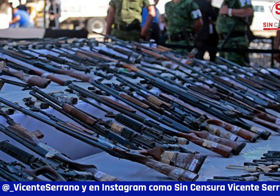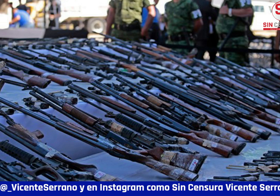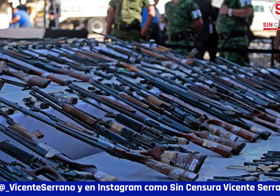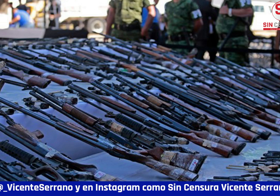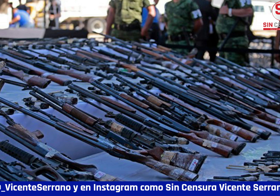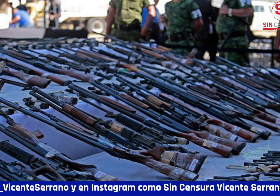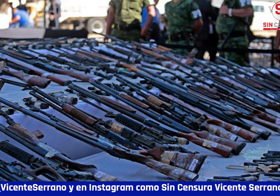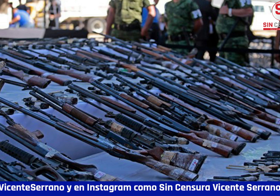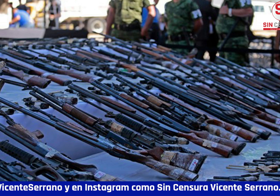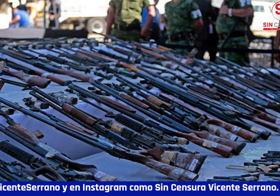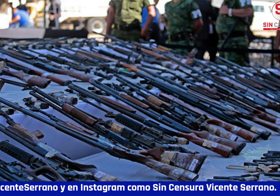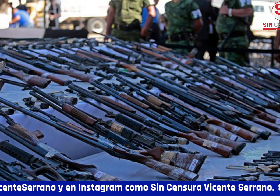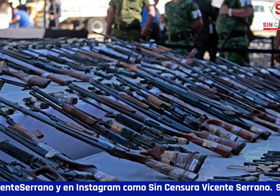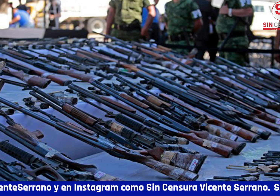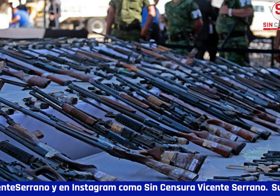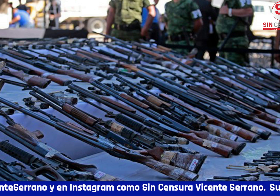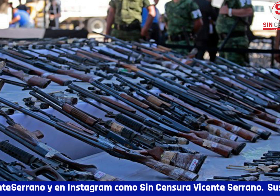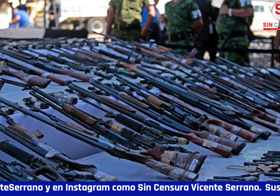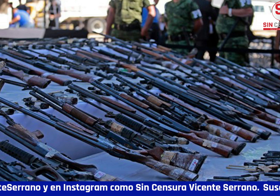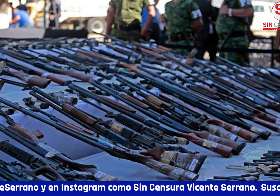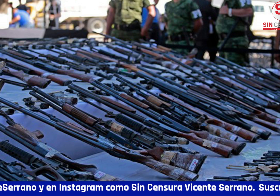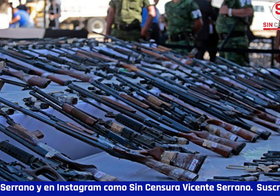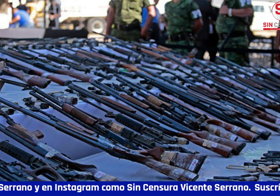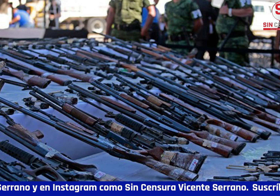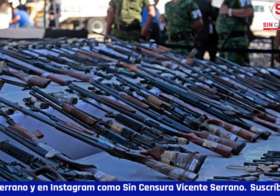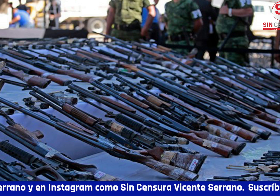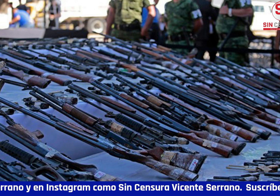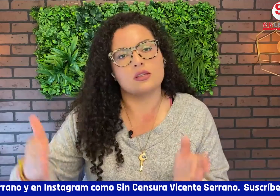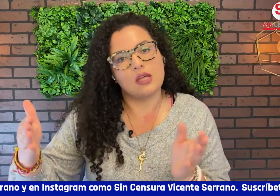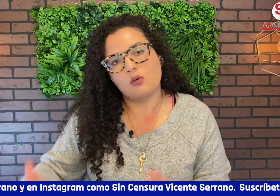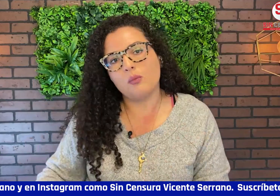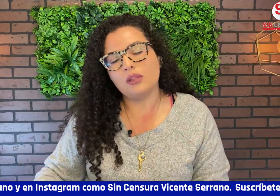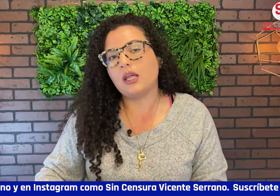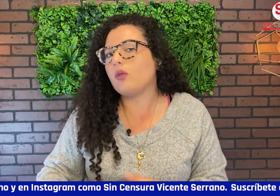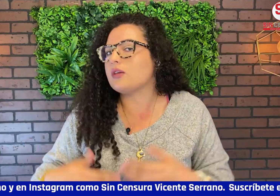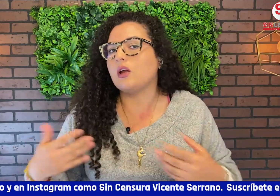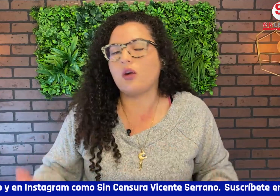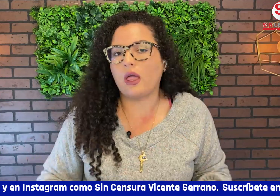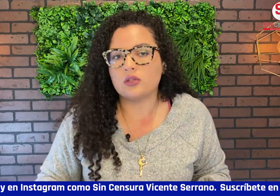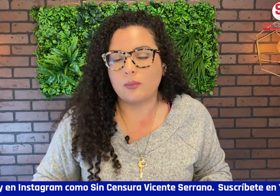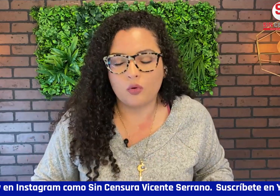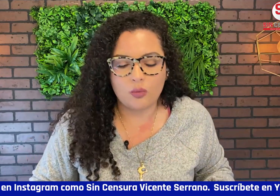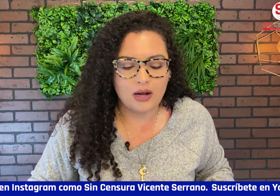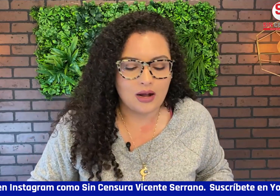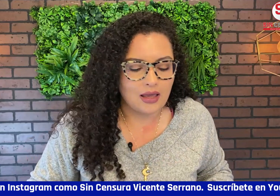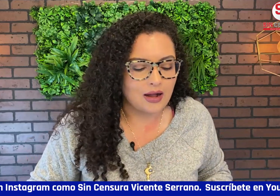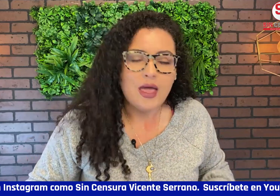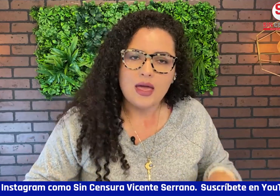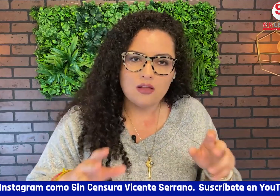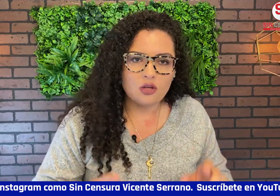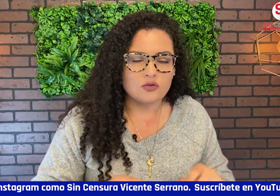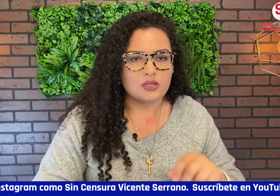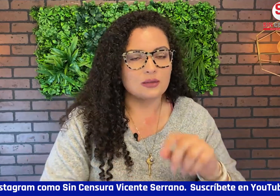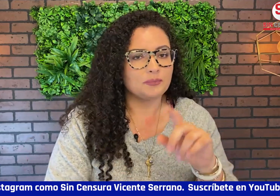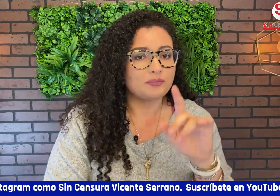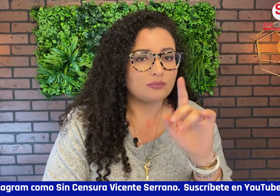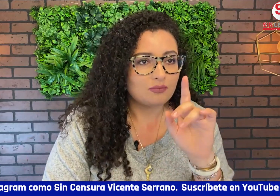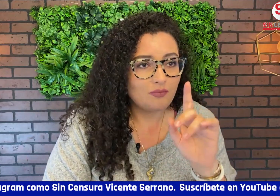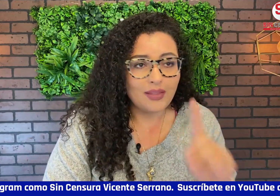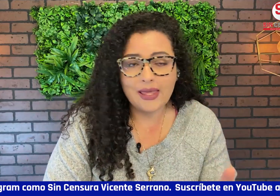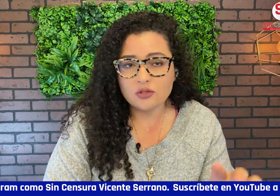transparente. No, lo peor del caso es que son tan cínicos que es algo que se sabe, es algo que se ha documentado y es algo que ellos tampoco van a negar.